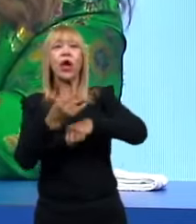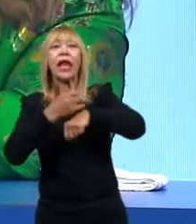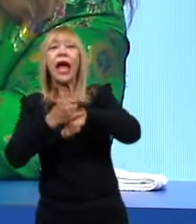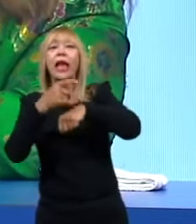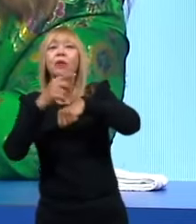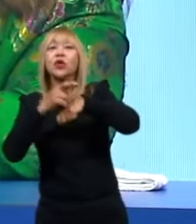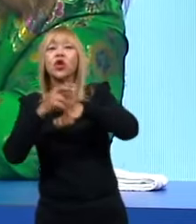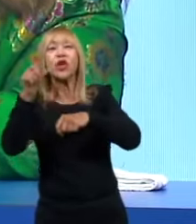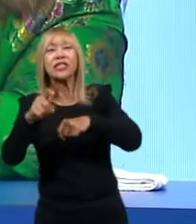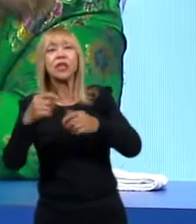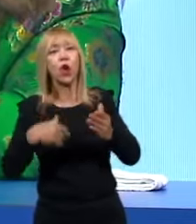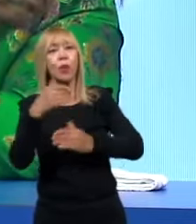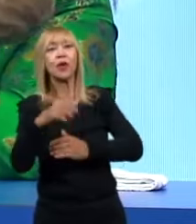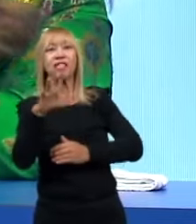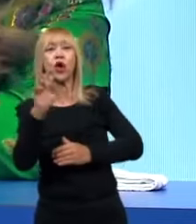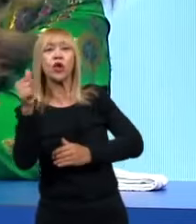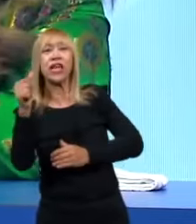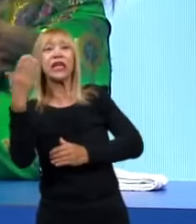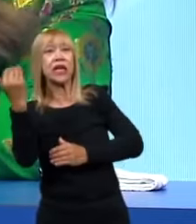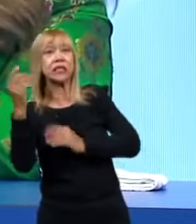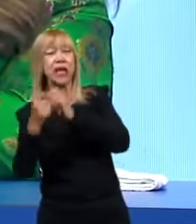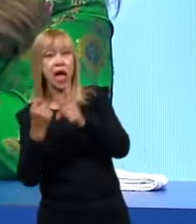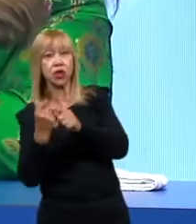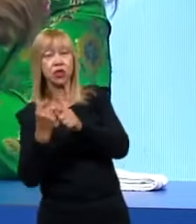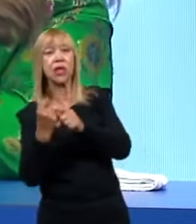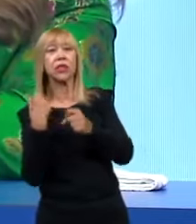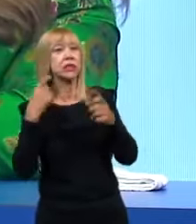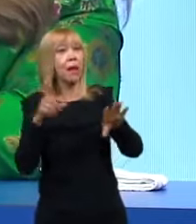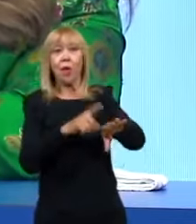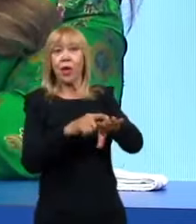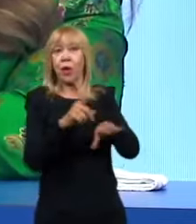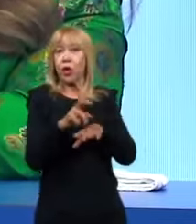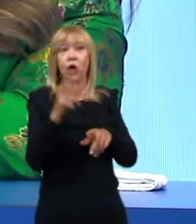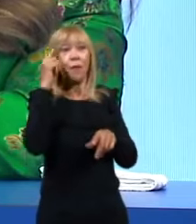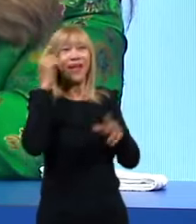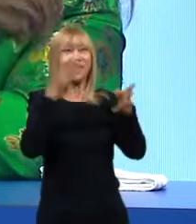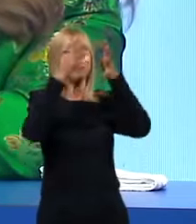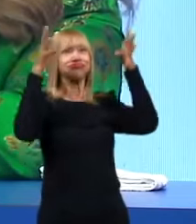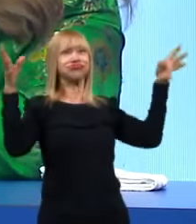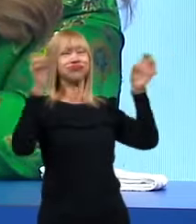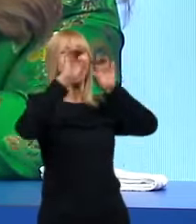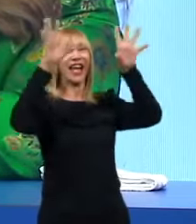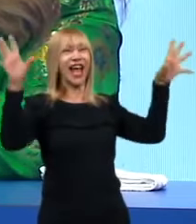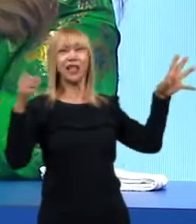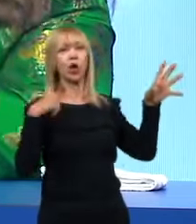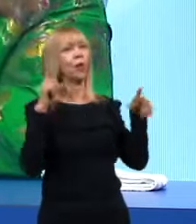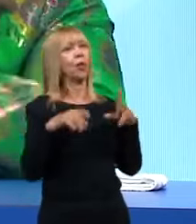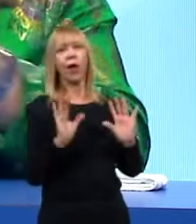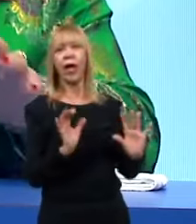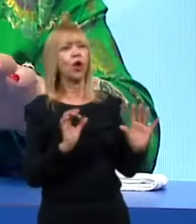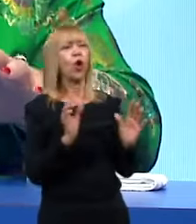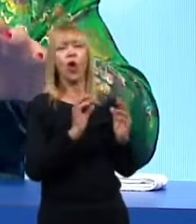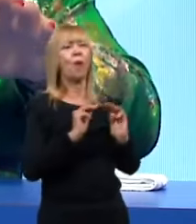va a necesitar en los próximos 5, 10 y 15 años. Ya es momento que Puerto Rico piense en grande. No podemos quedarnos con los